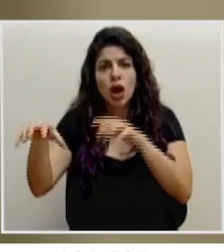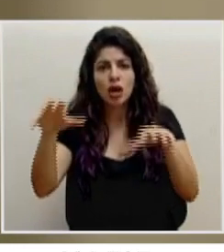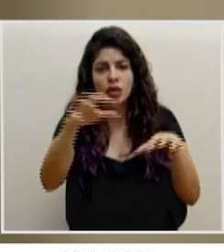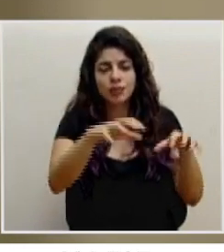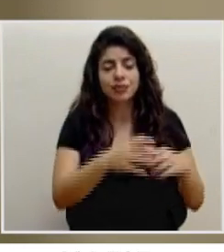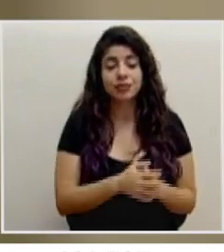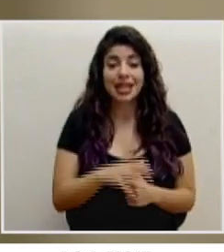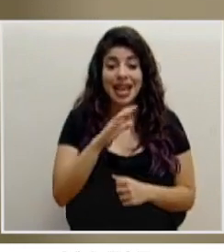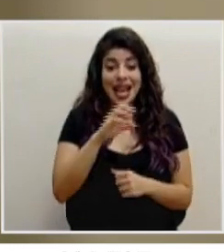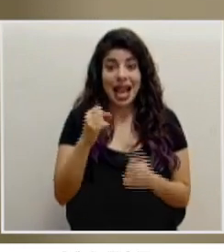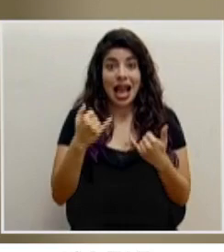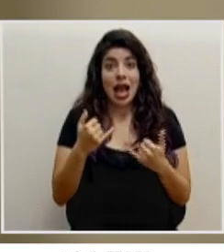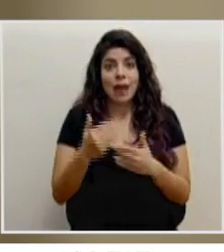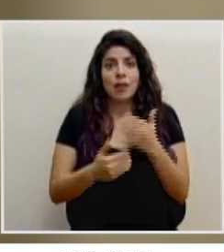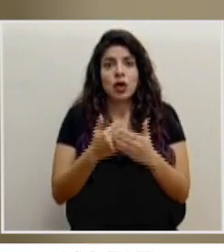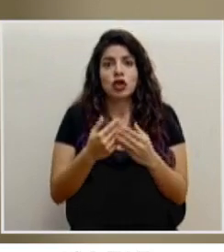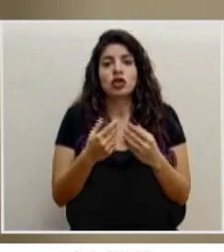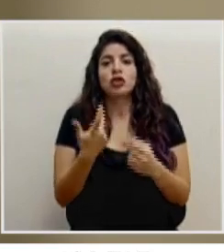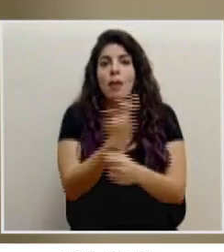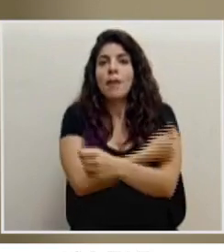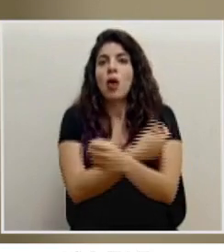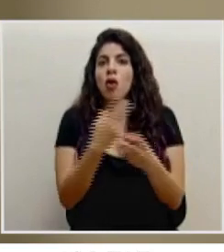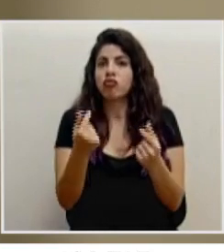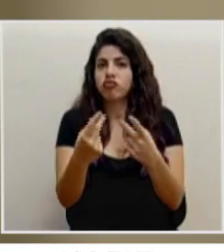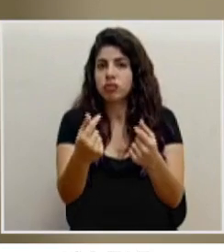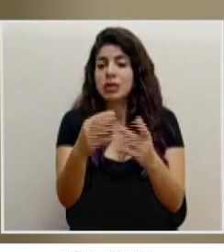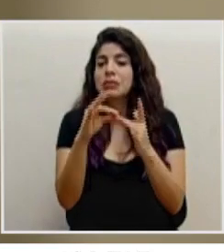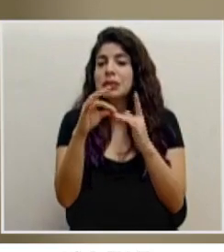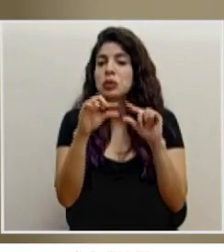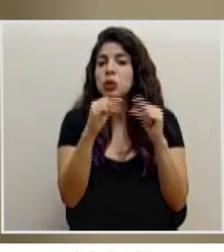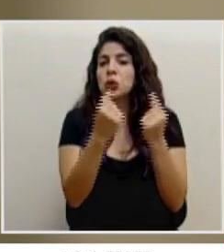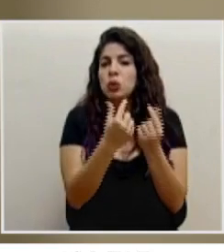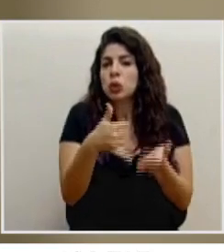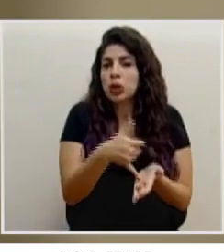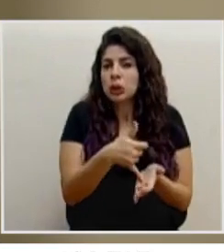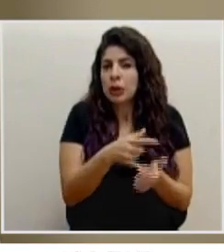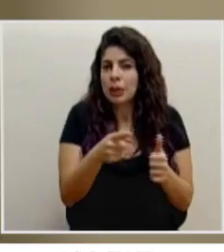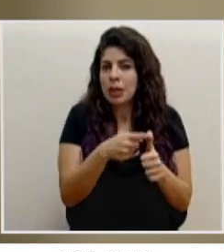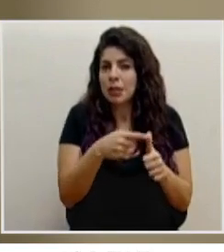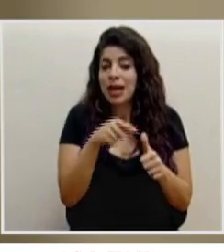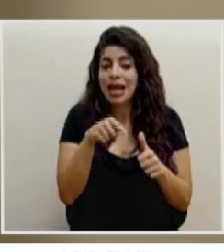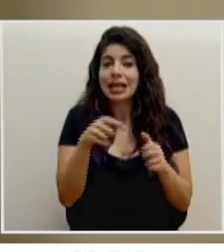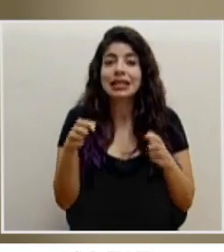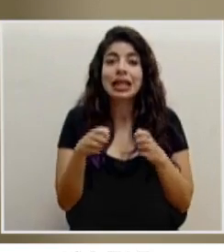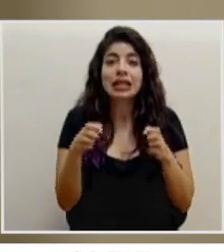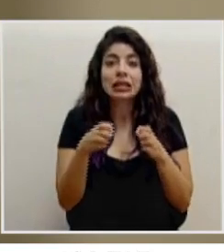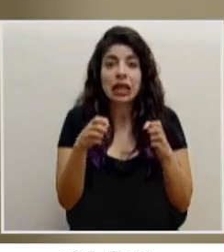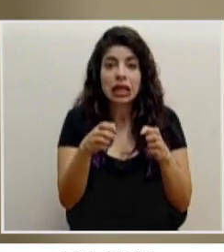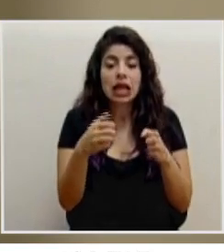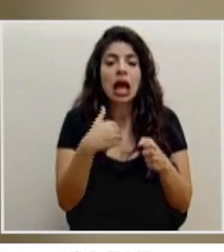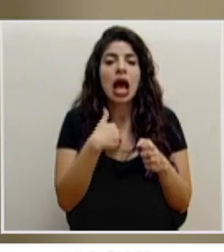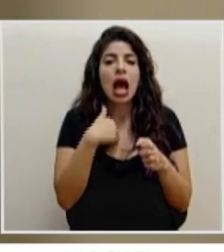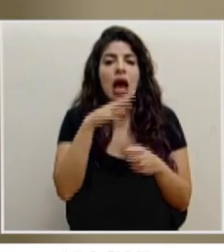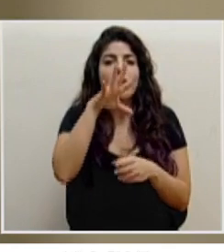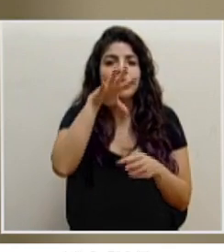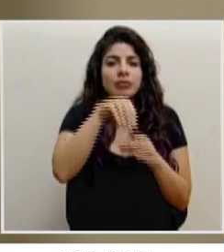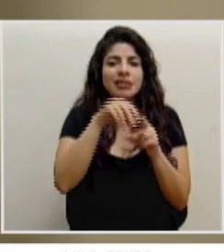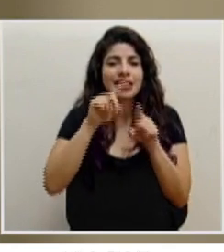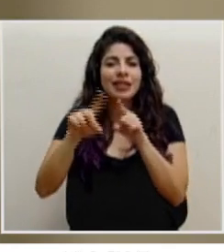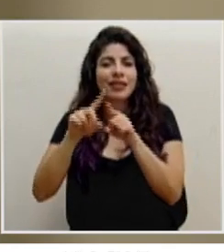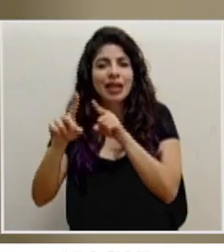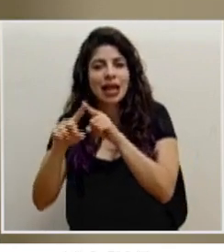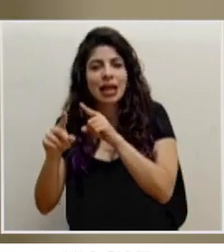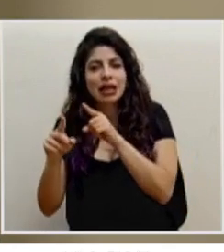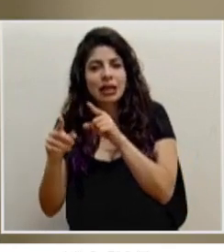a acelerar el proceso de vacunación en el grupo más vulnerable. Es una estrategia combinada que combina de hecho varias